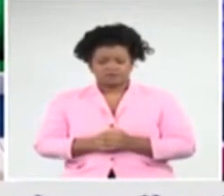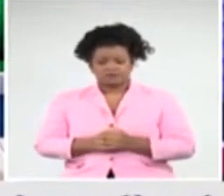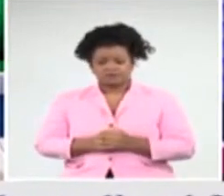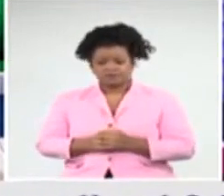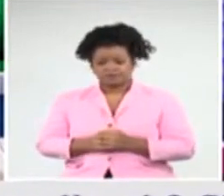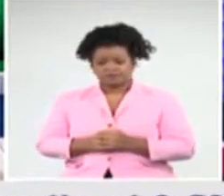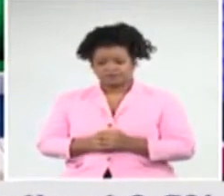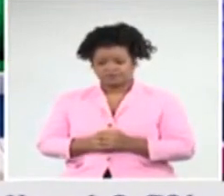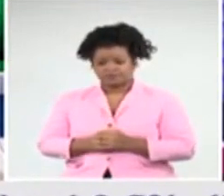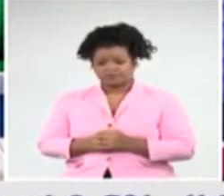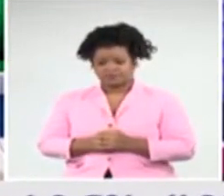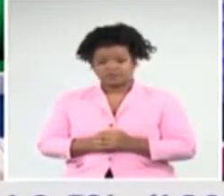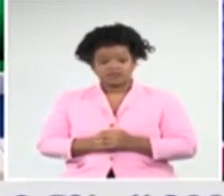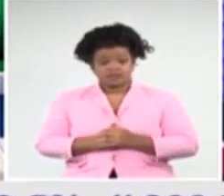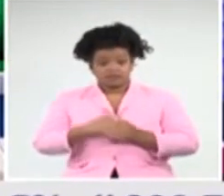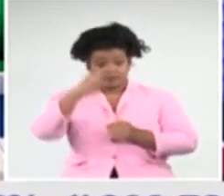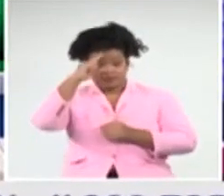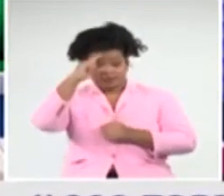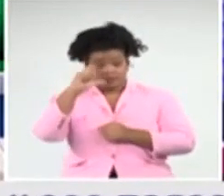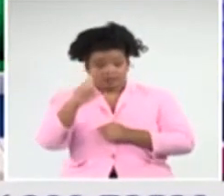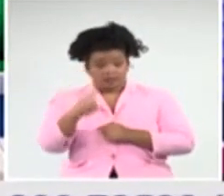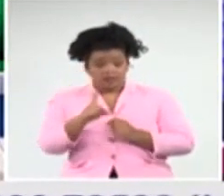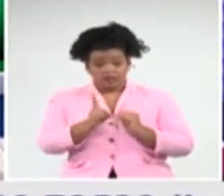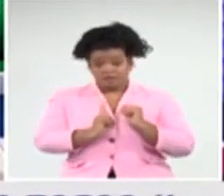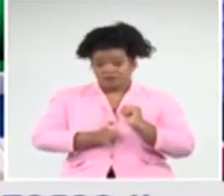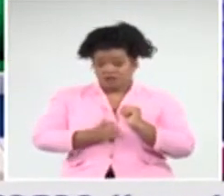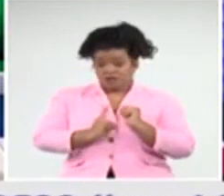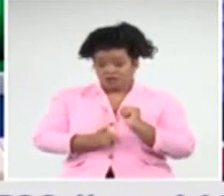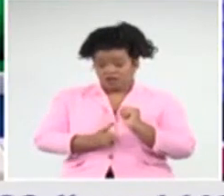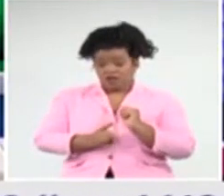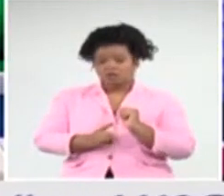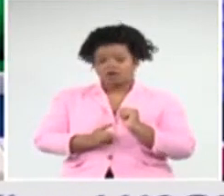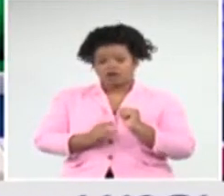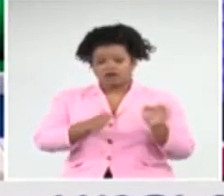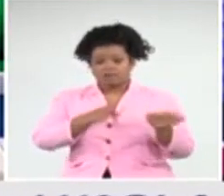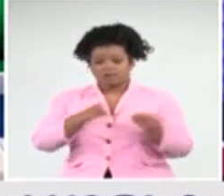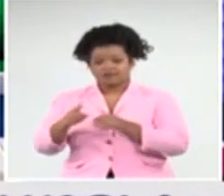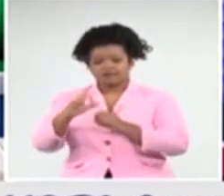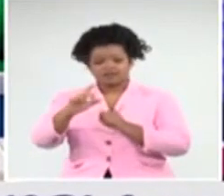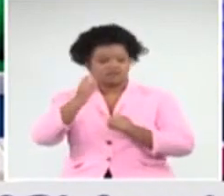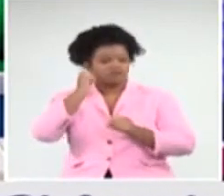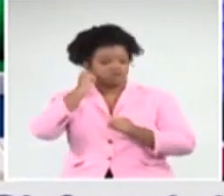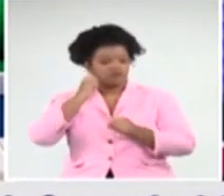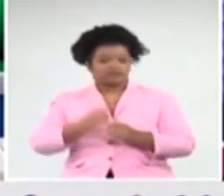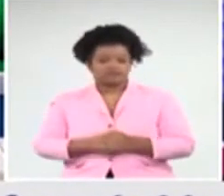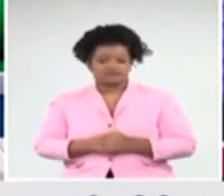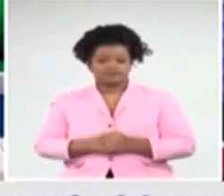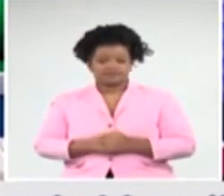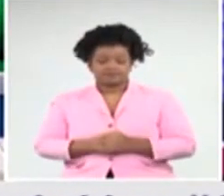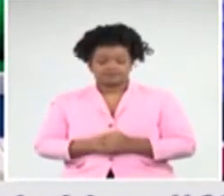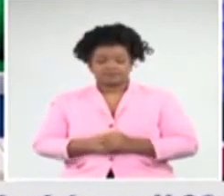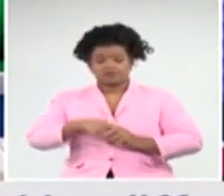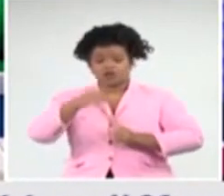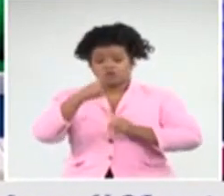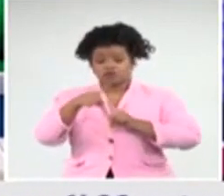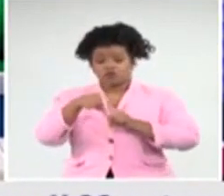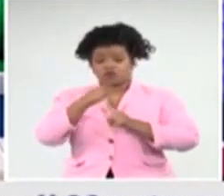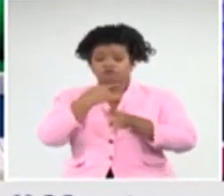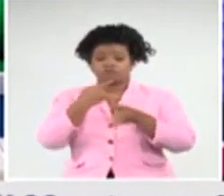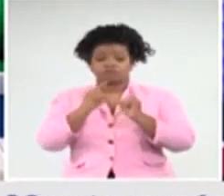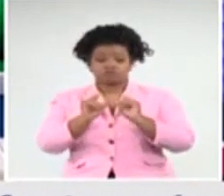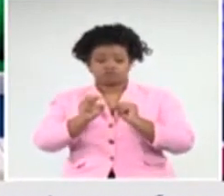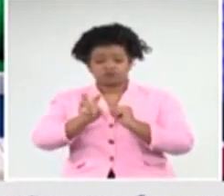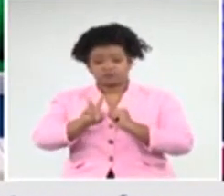Santa Clara, Manicaragua y Cifuentes. De Las Tunas, fallecen 3 personas, 2